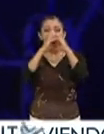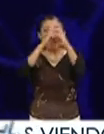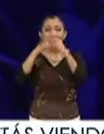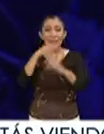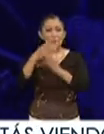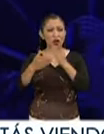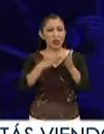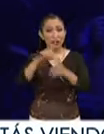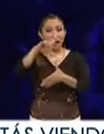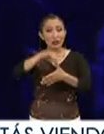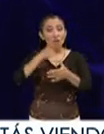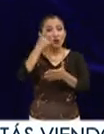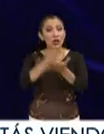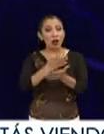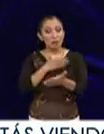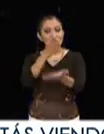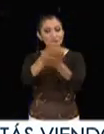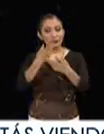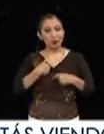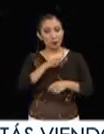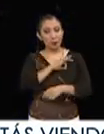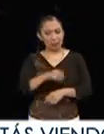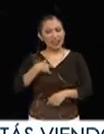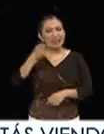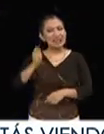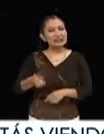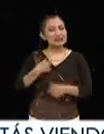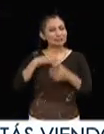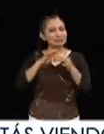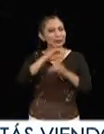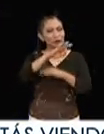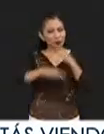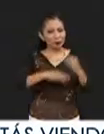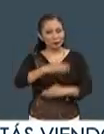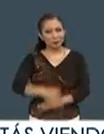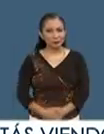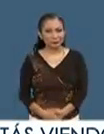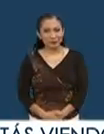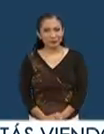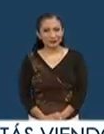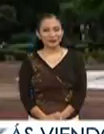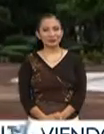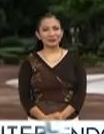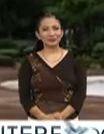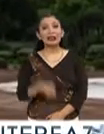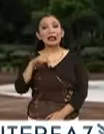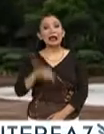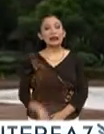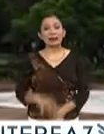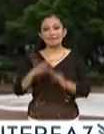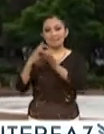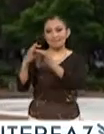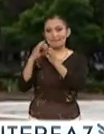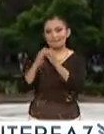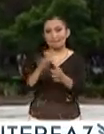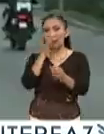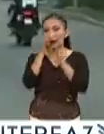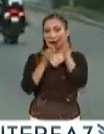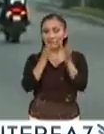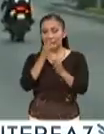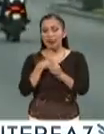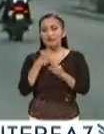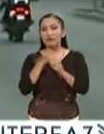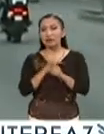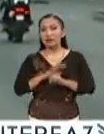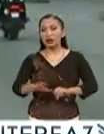Latina y el único abierto al público. Te contamos todos los detalles. En nuestra alianza con la Agencia Informativa